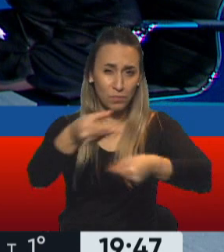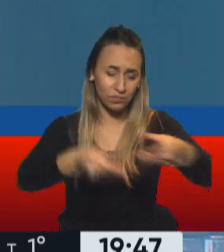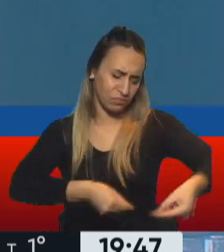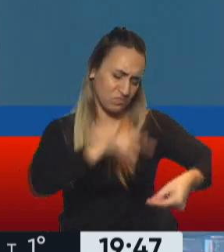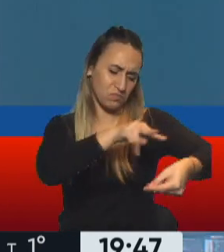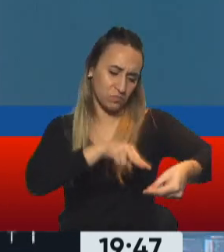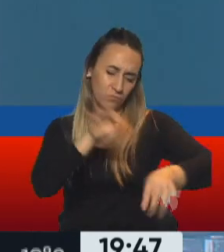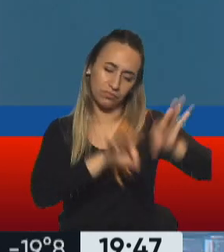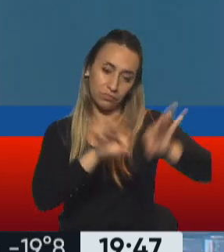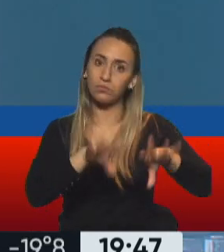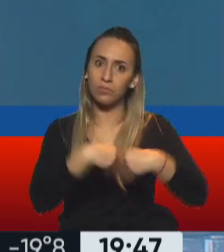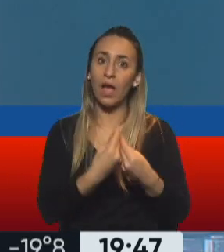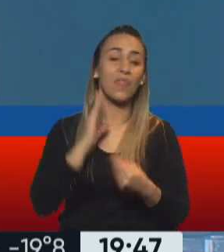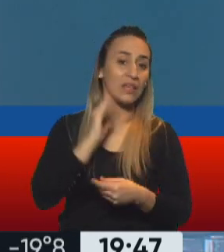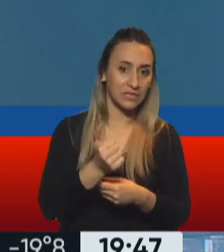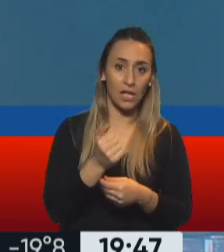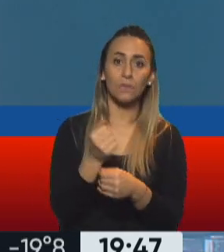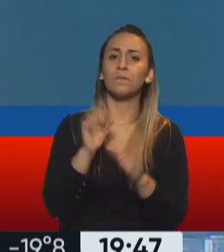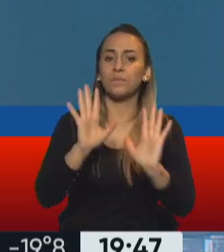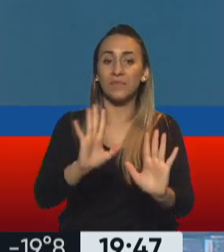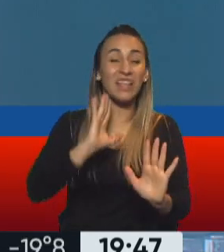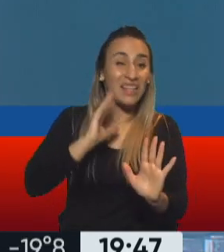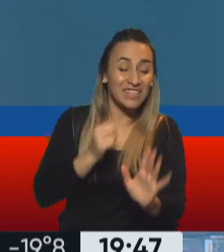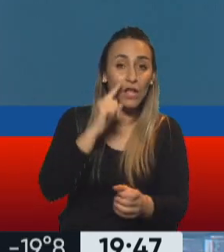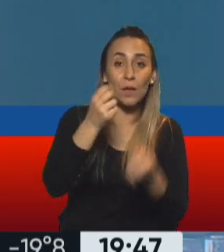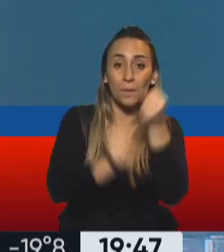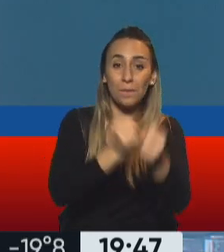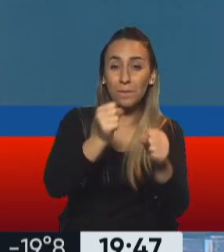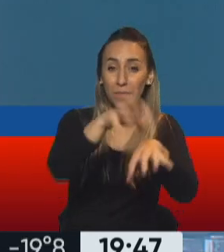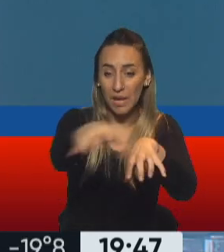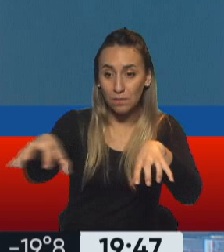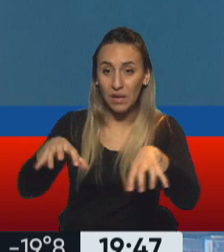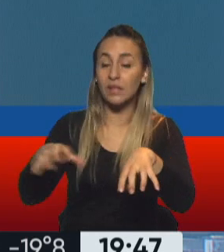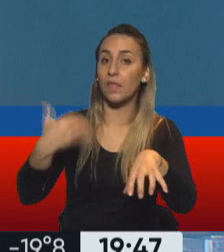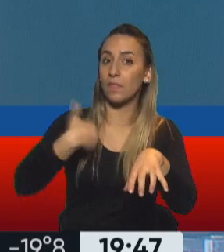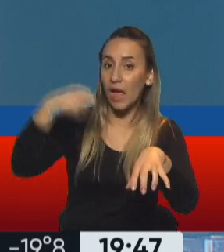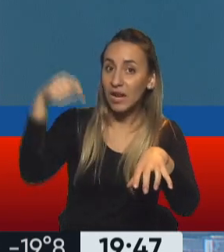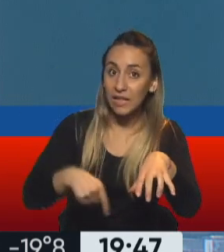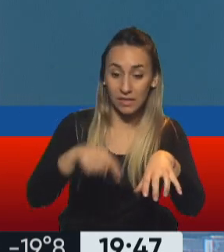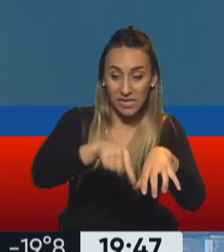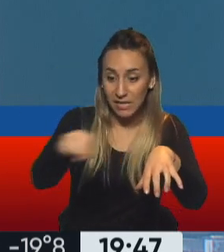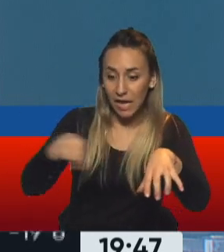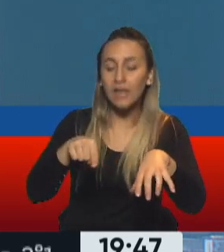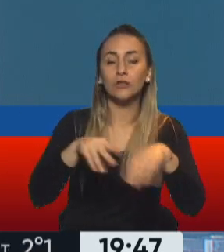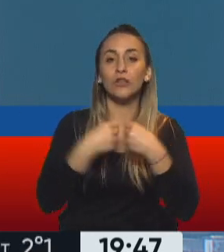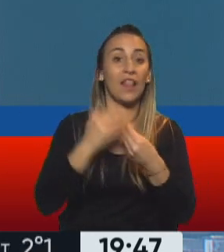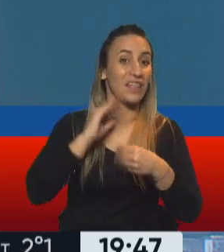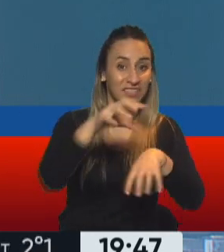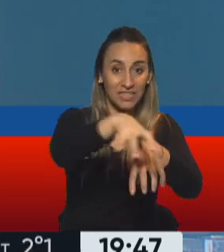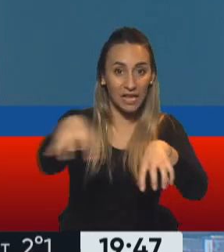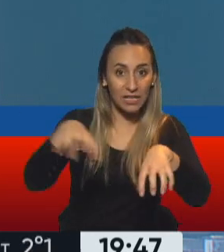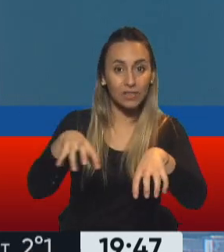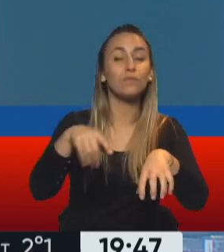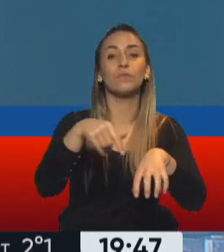inversión por 6 mil 200 millones de pesos 16 pymes empresas de la argentina que en esas 16 están invirtiendo